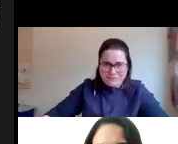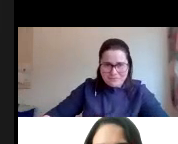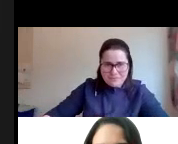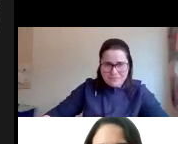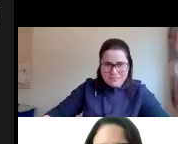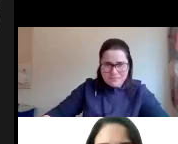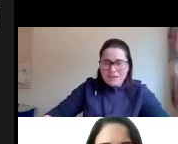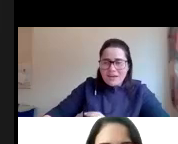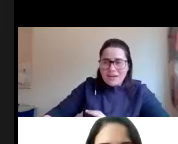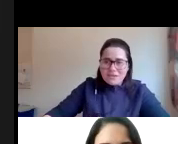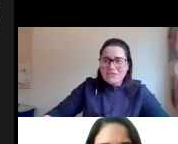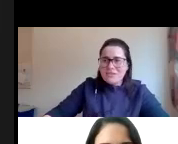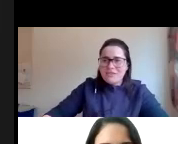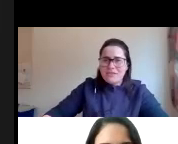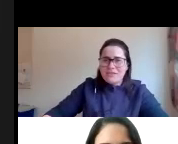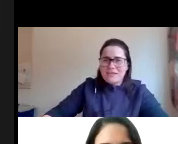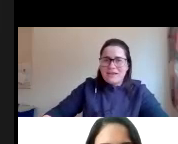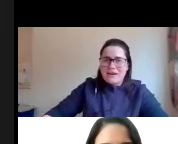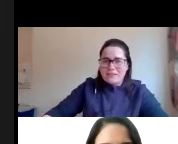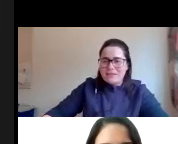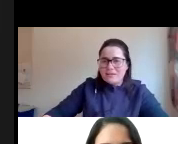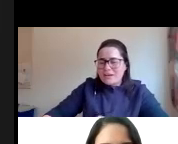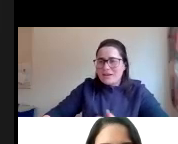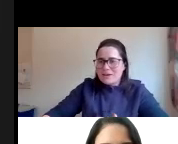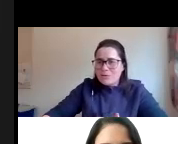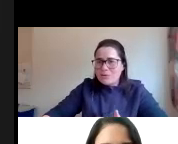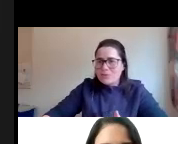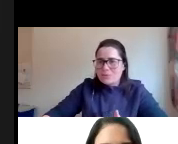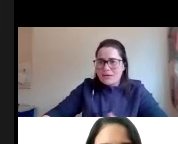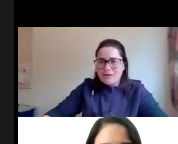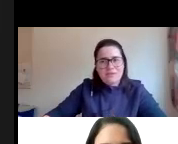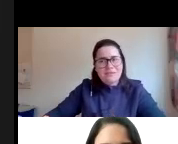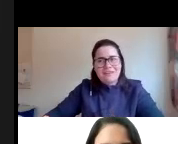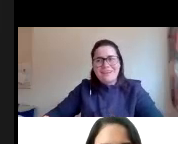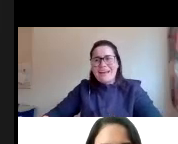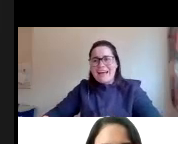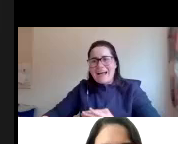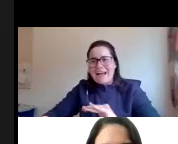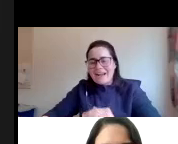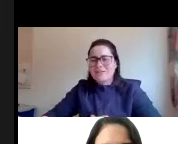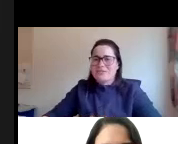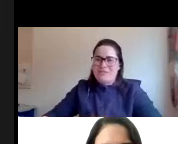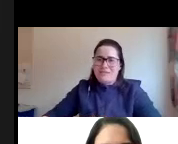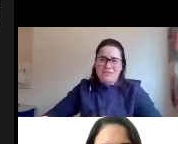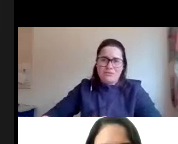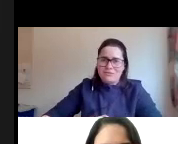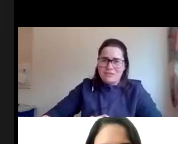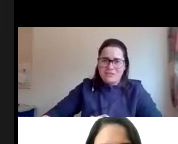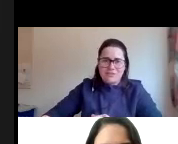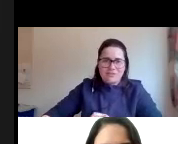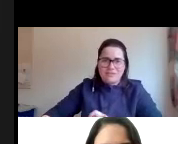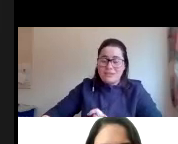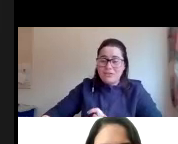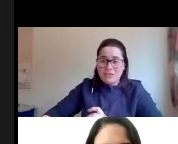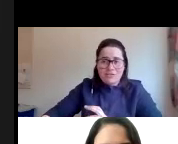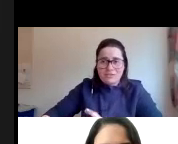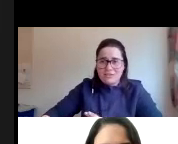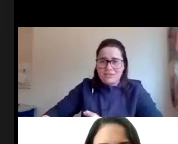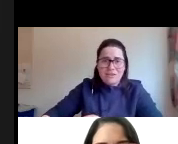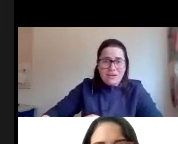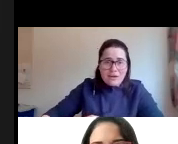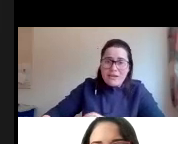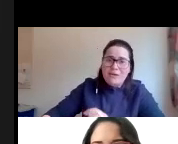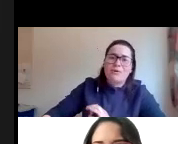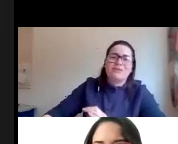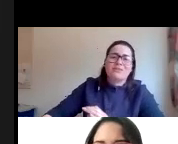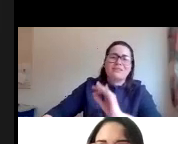¿verdad? Esto significa que Amatitlán, el lago urbano, tiene altos niveles de eutrofización. Si no tienen